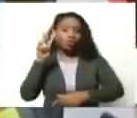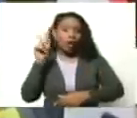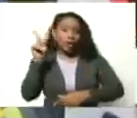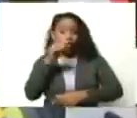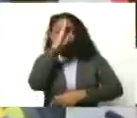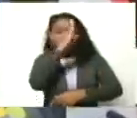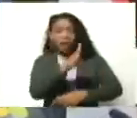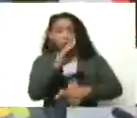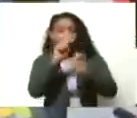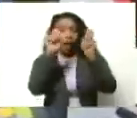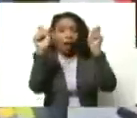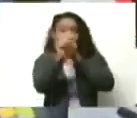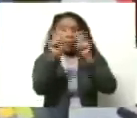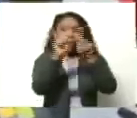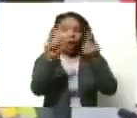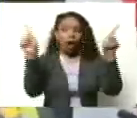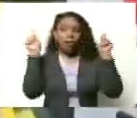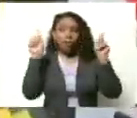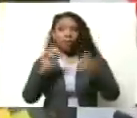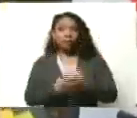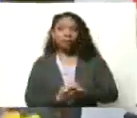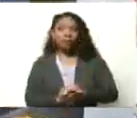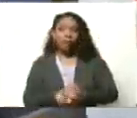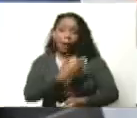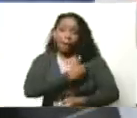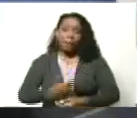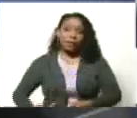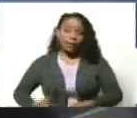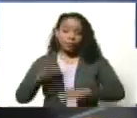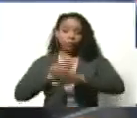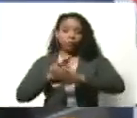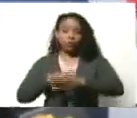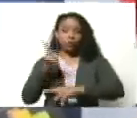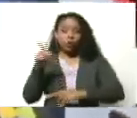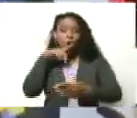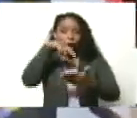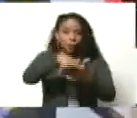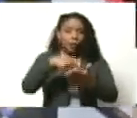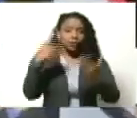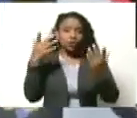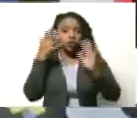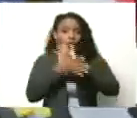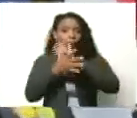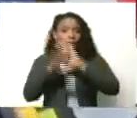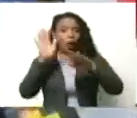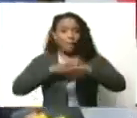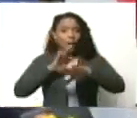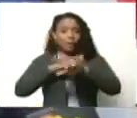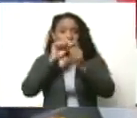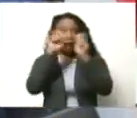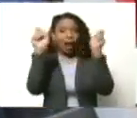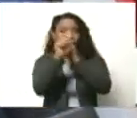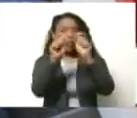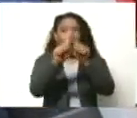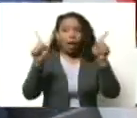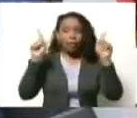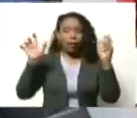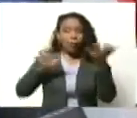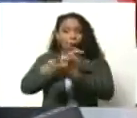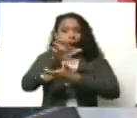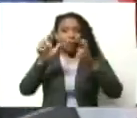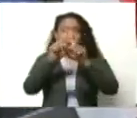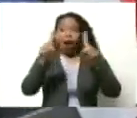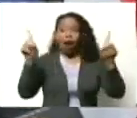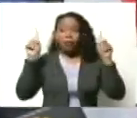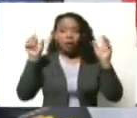directos del cambio climático. Presidente, a propósito de lo que usted estaba mencionando, de los efectos del cambio climático, de la crisis climática, el